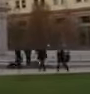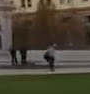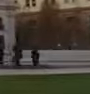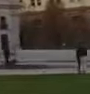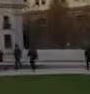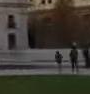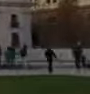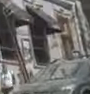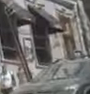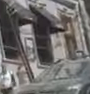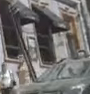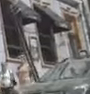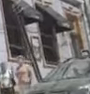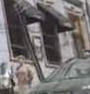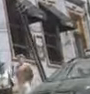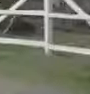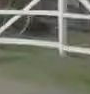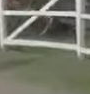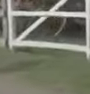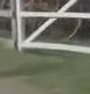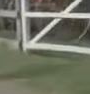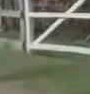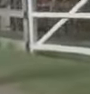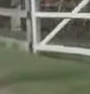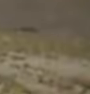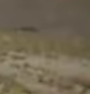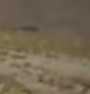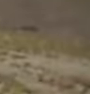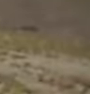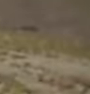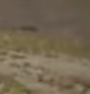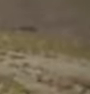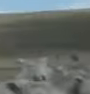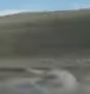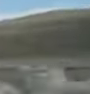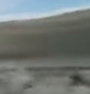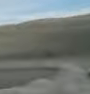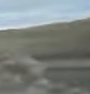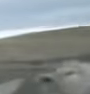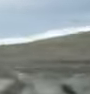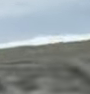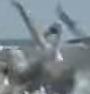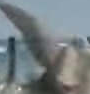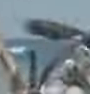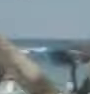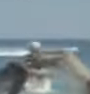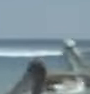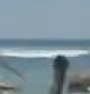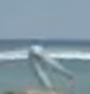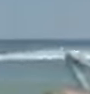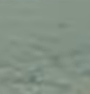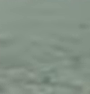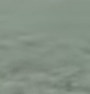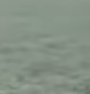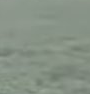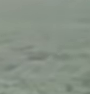transmitió el gobierno de chile agradecemos a los canales de televisión y radioemisoras que integraron esta red voluntaria